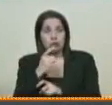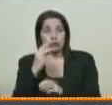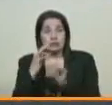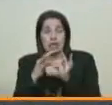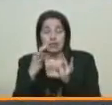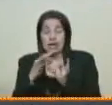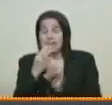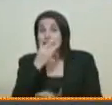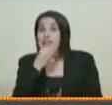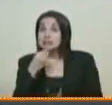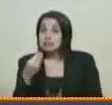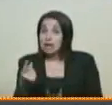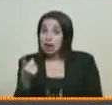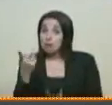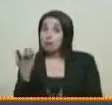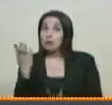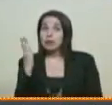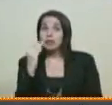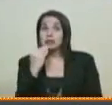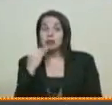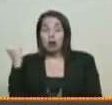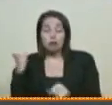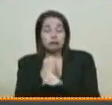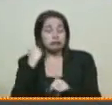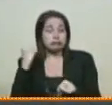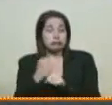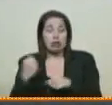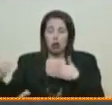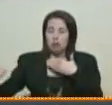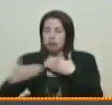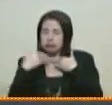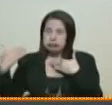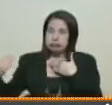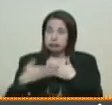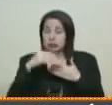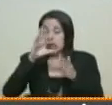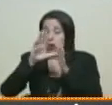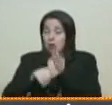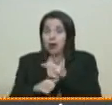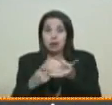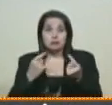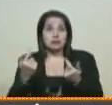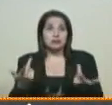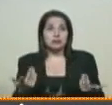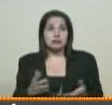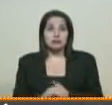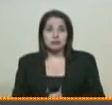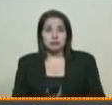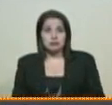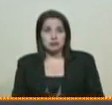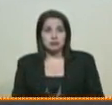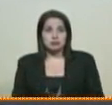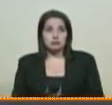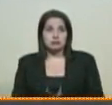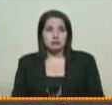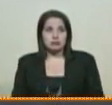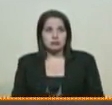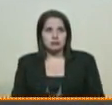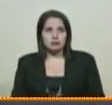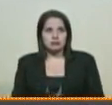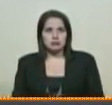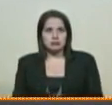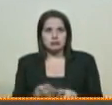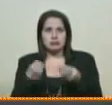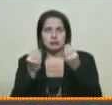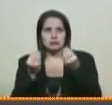diciembre, como nos golpeaban duro, se robaban el billete, inducen una inflación a